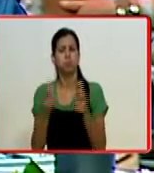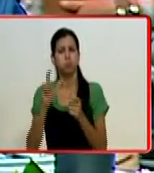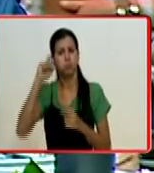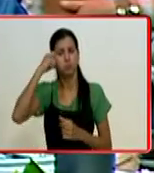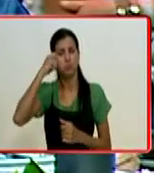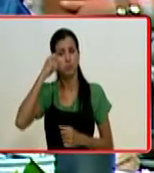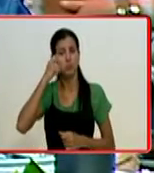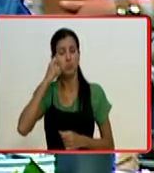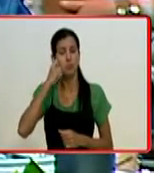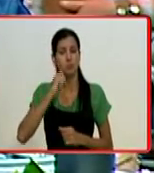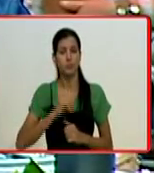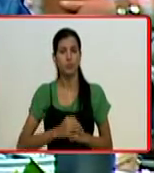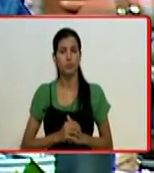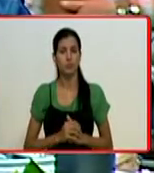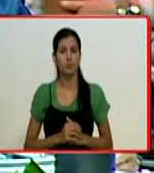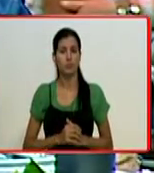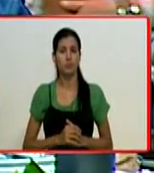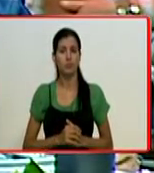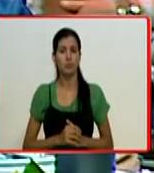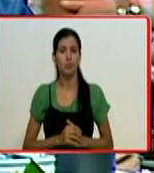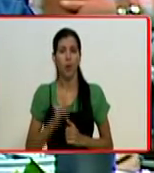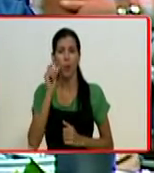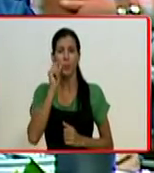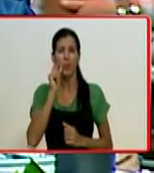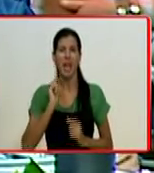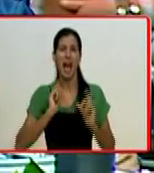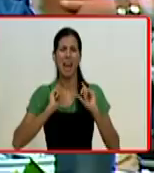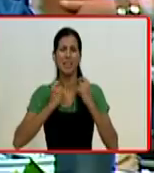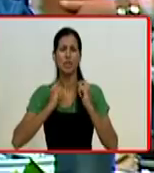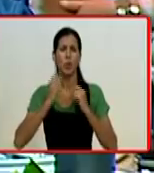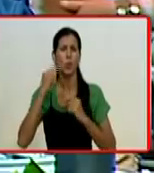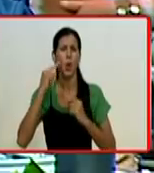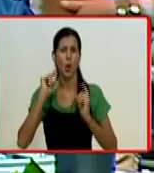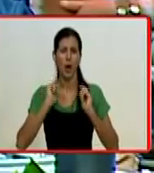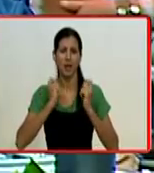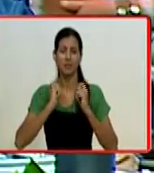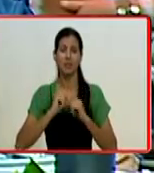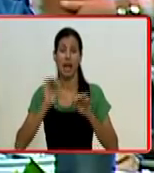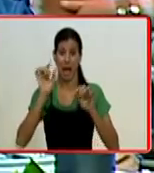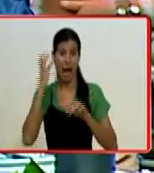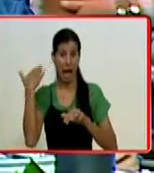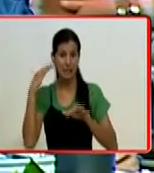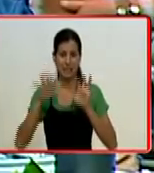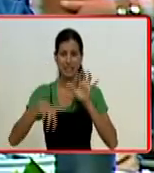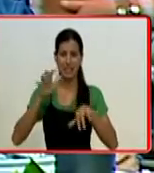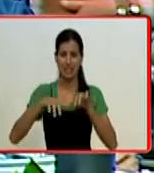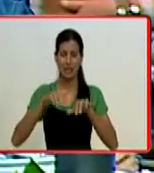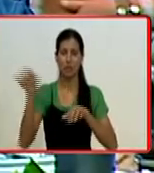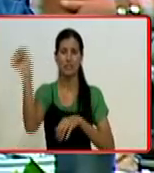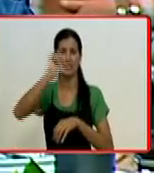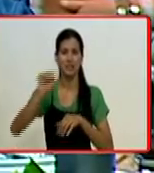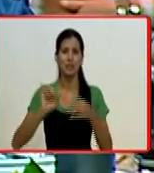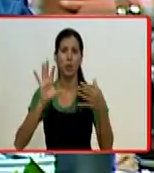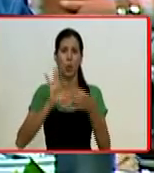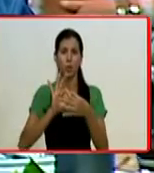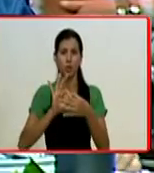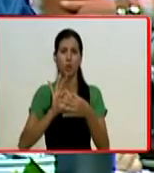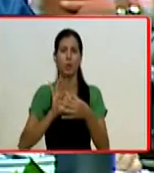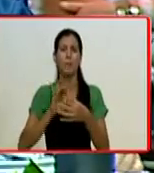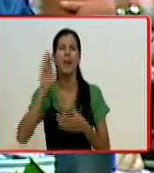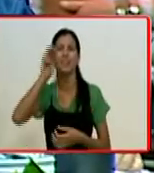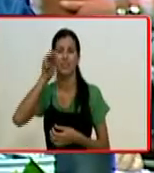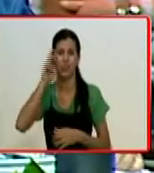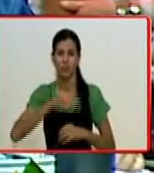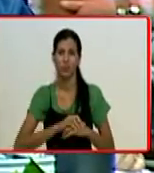entre otros, Aristóbulis Turis, era secretario general del Sindicato Unido del Magisterio,